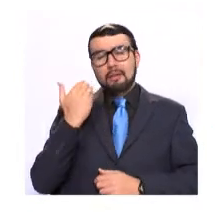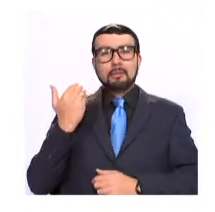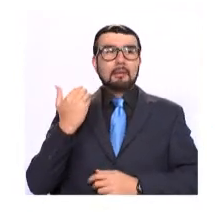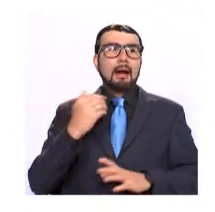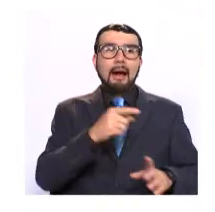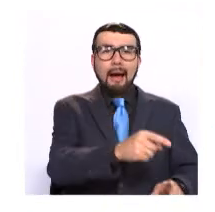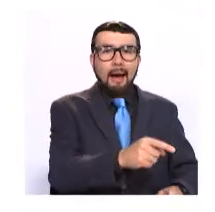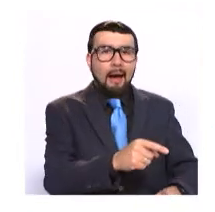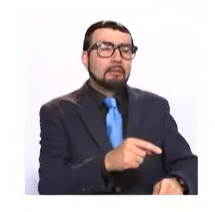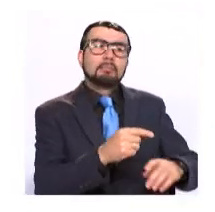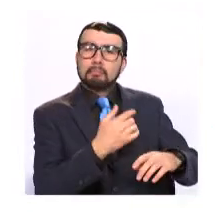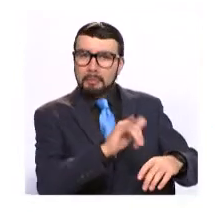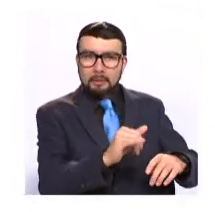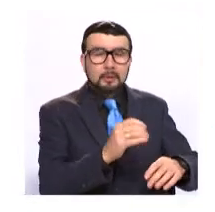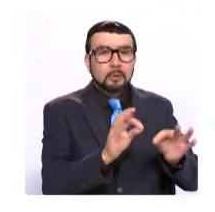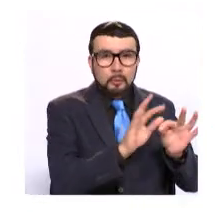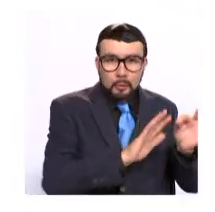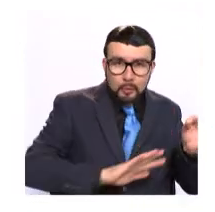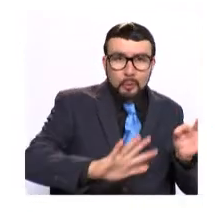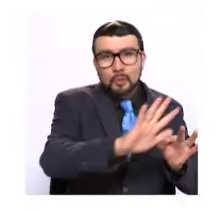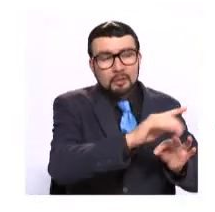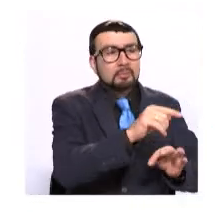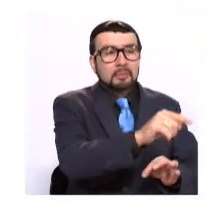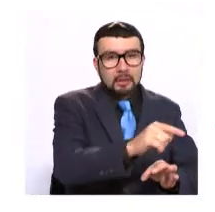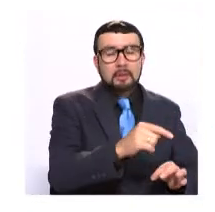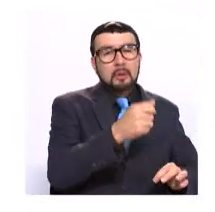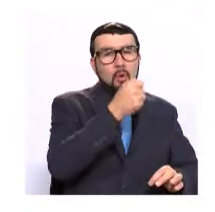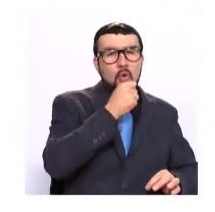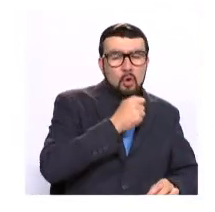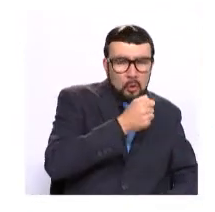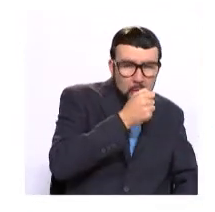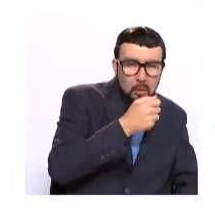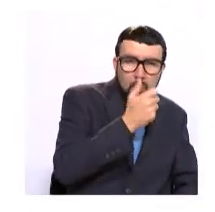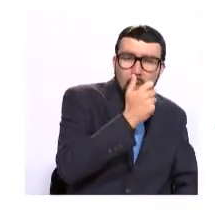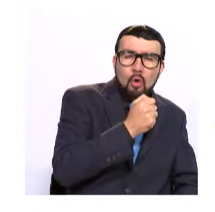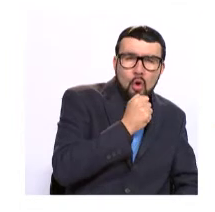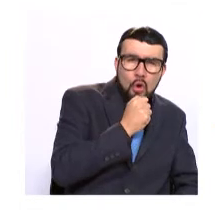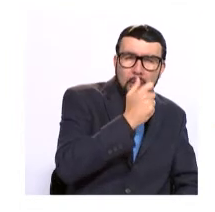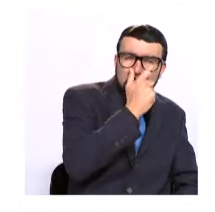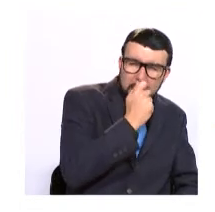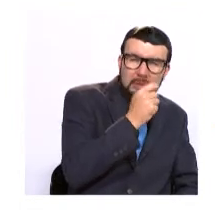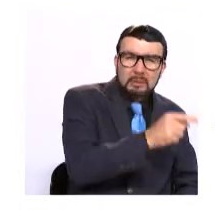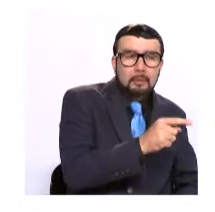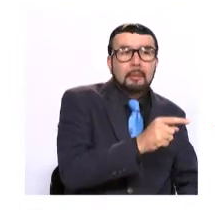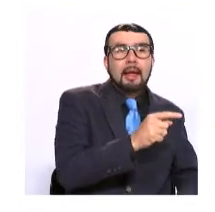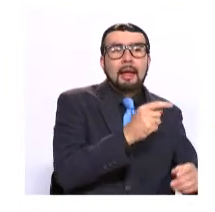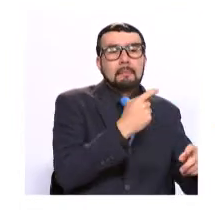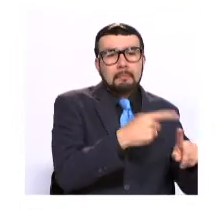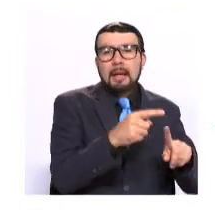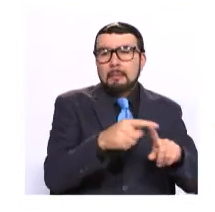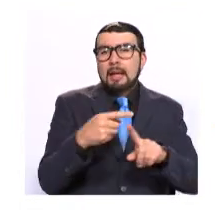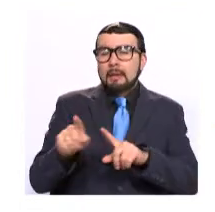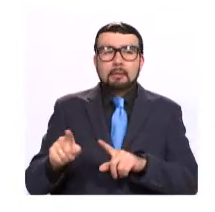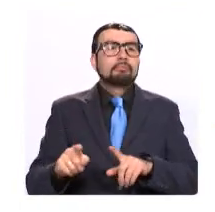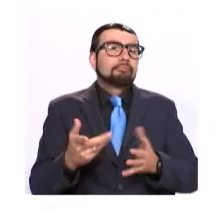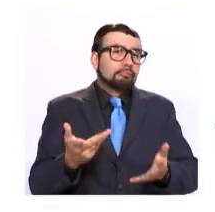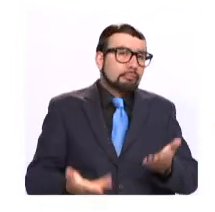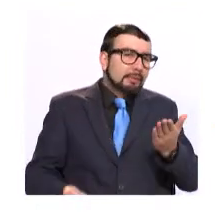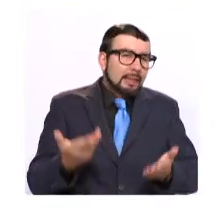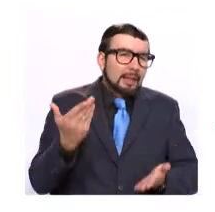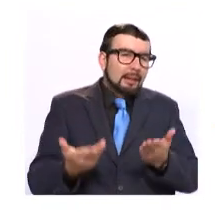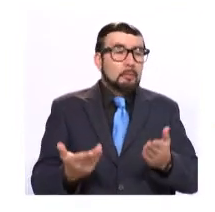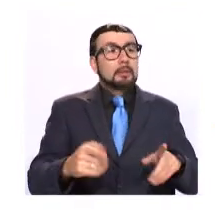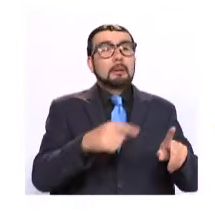realmente es ahí donde hay que aclarar que la vacuna para la influenza va dirigida contra